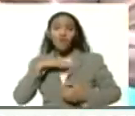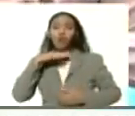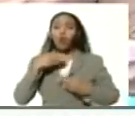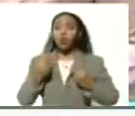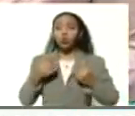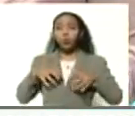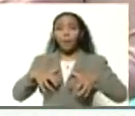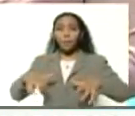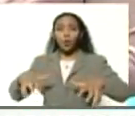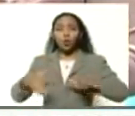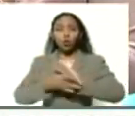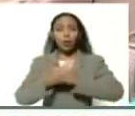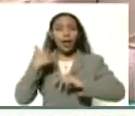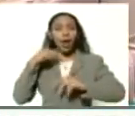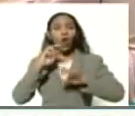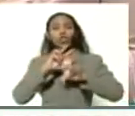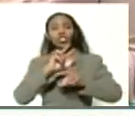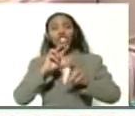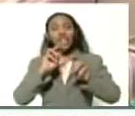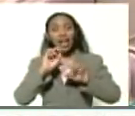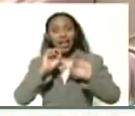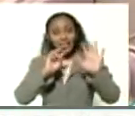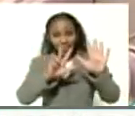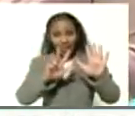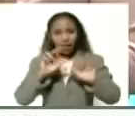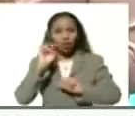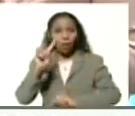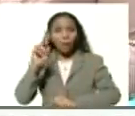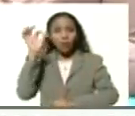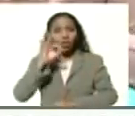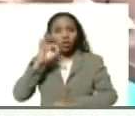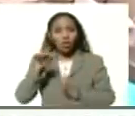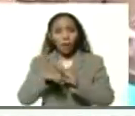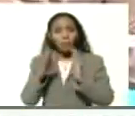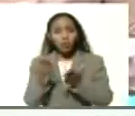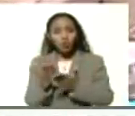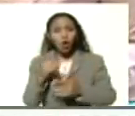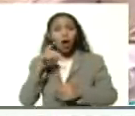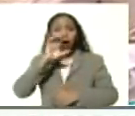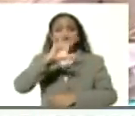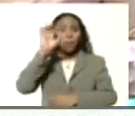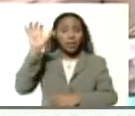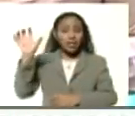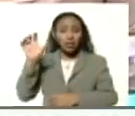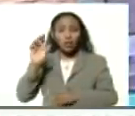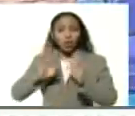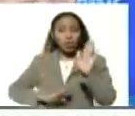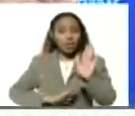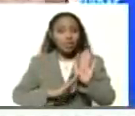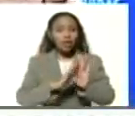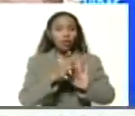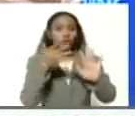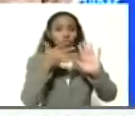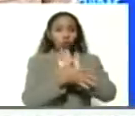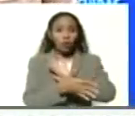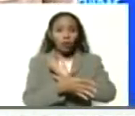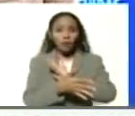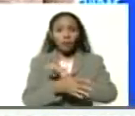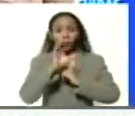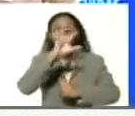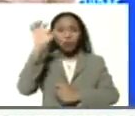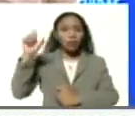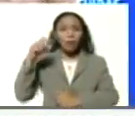el 82% de las vacunas del mundo. Y los países en vías en desarrollo, los países con